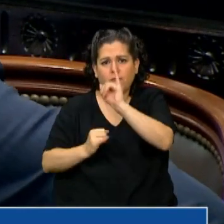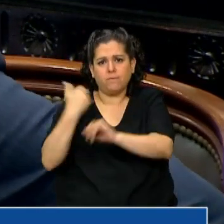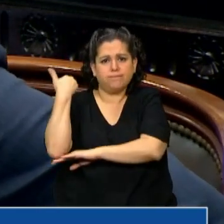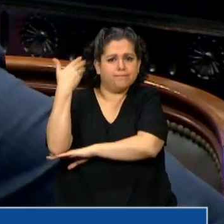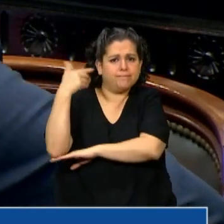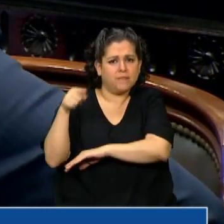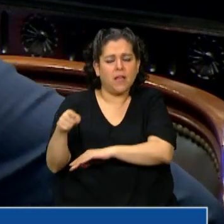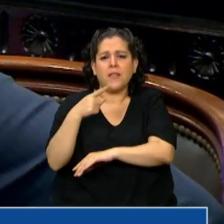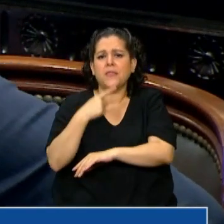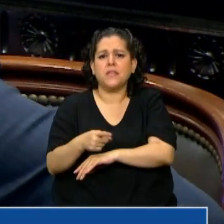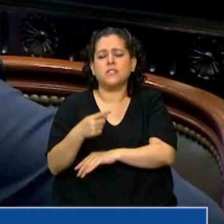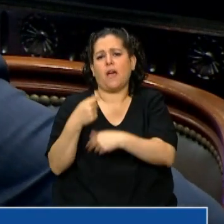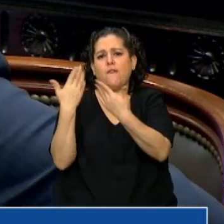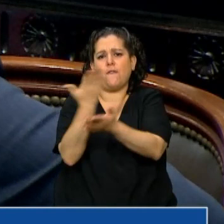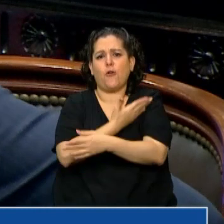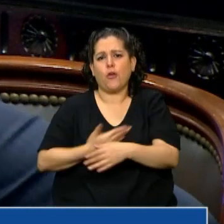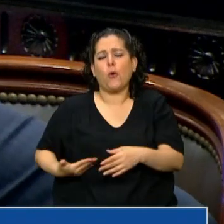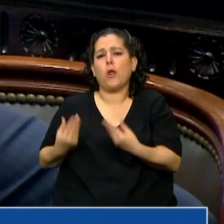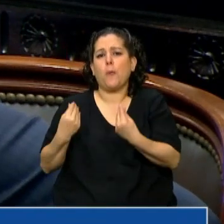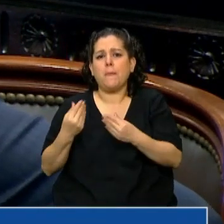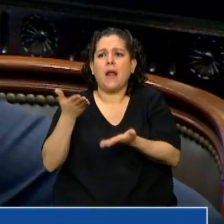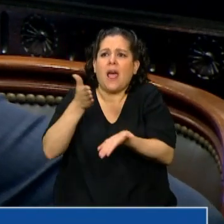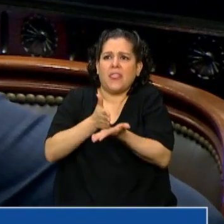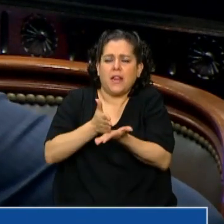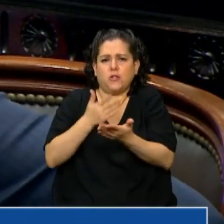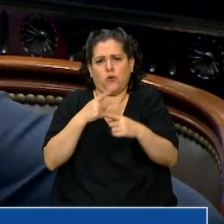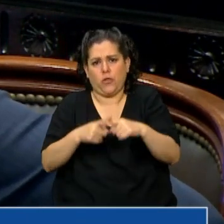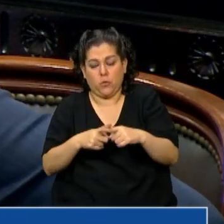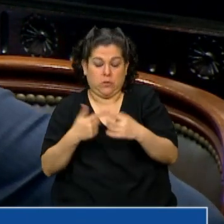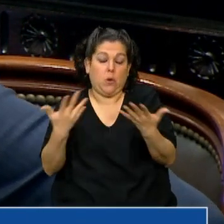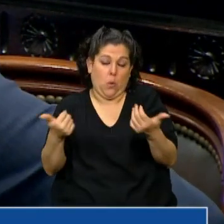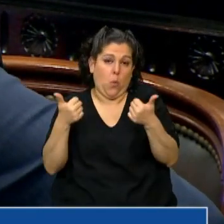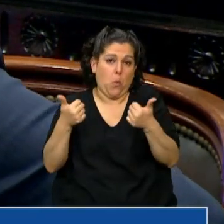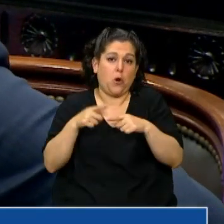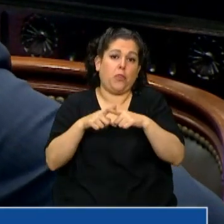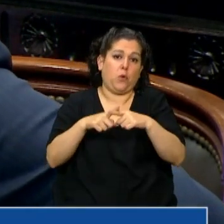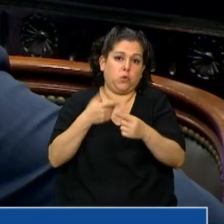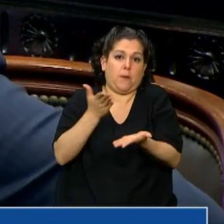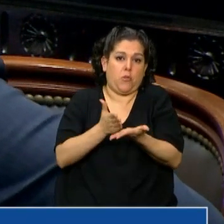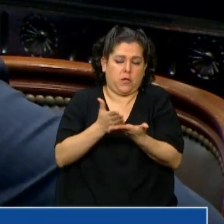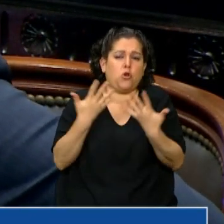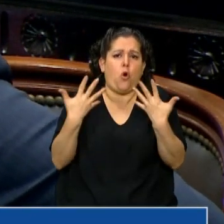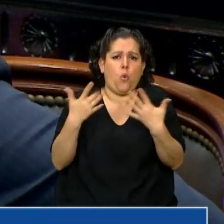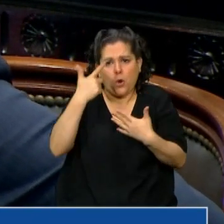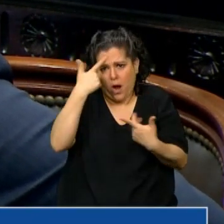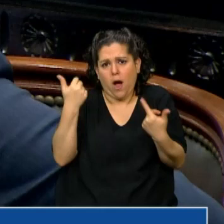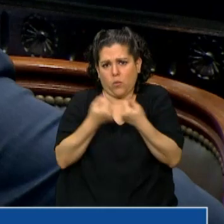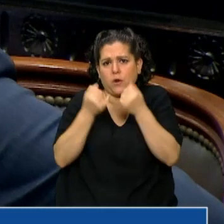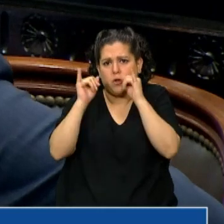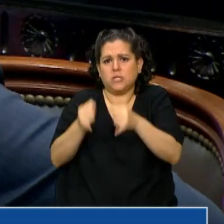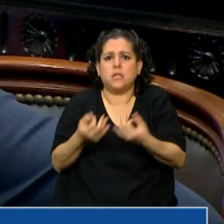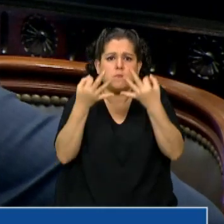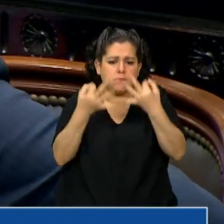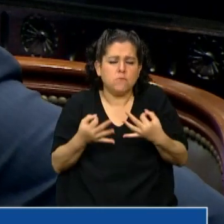del oficialismo es para establecer un derecho, discutamos ese derecho. Nosotros estamos de acuerdo, por supuesto, que en medio de una